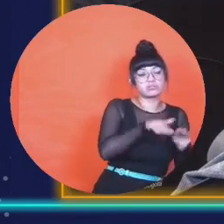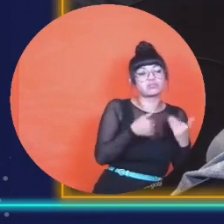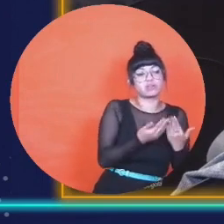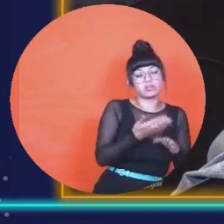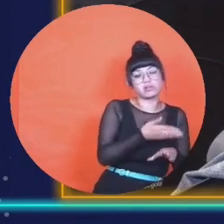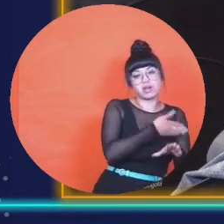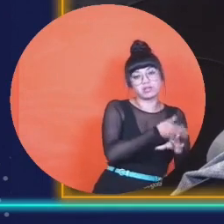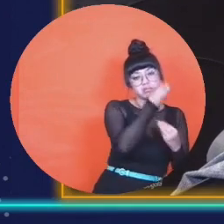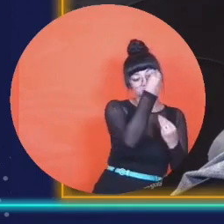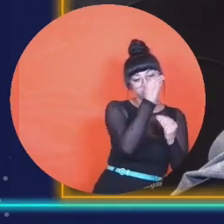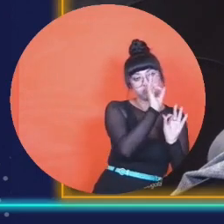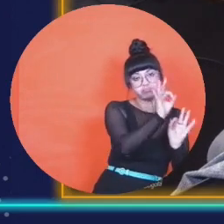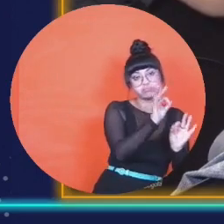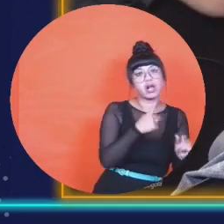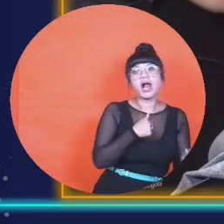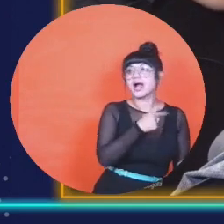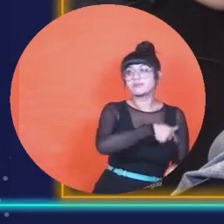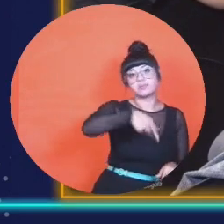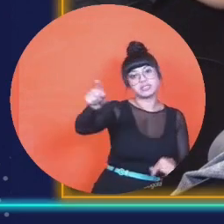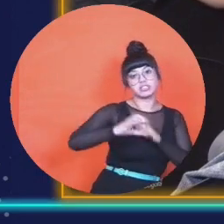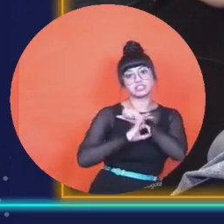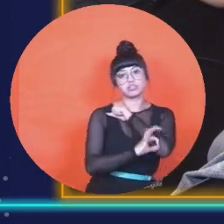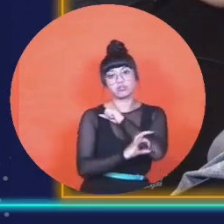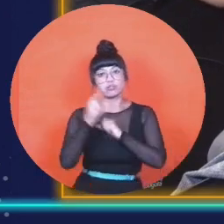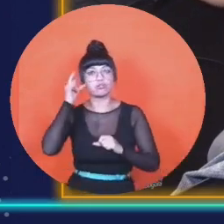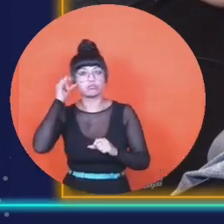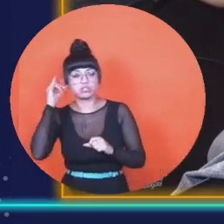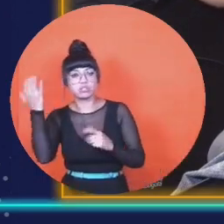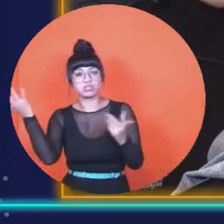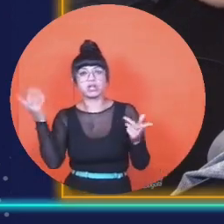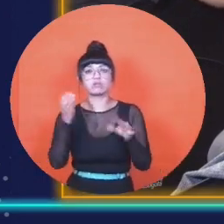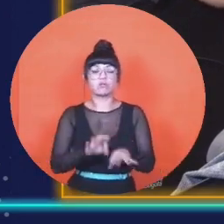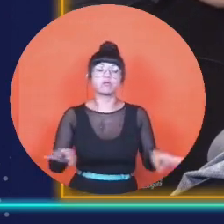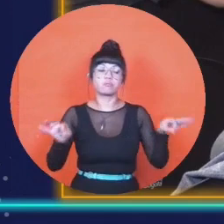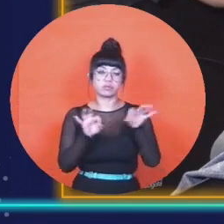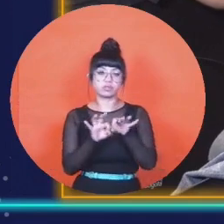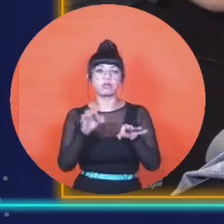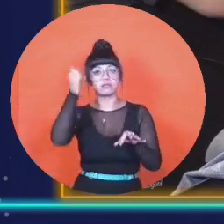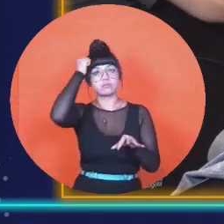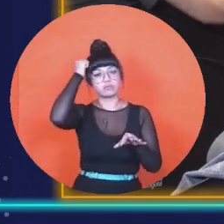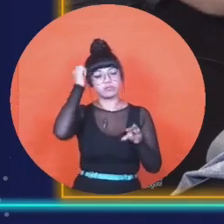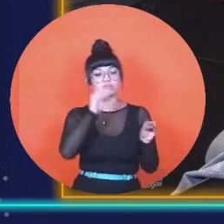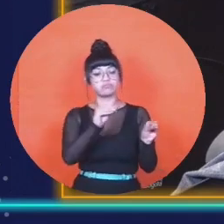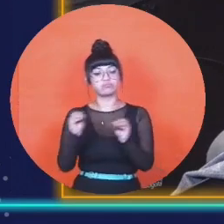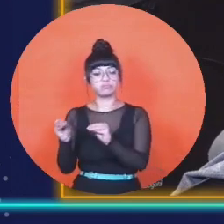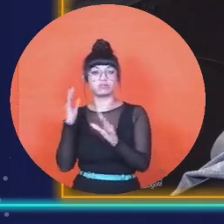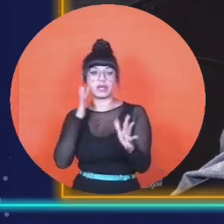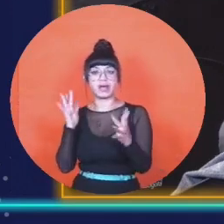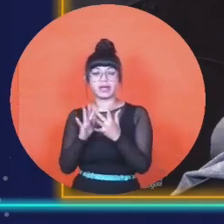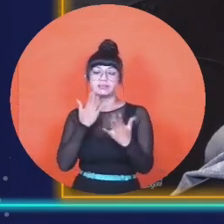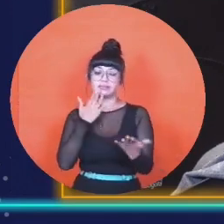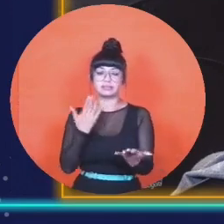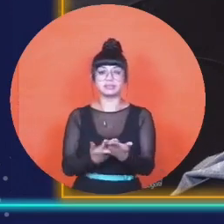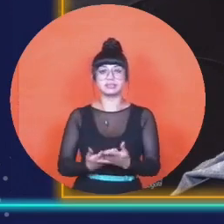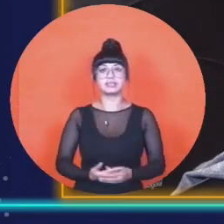para eso. No decir no vayan para el psicólogo, el psiquiatra, no, tenemos que tener profesores capacitados para eso. Muchas